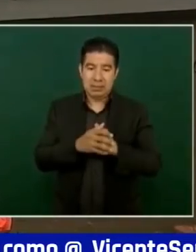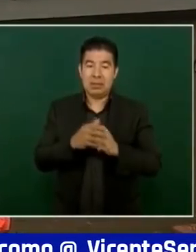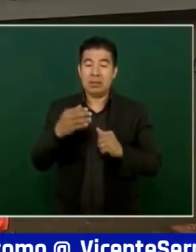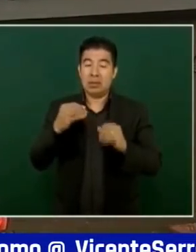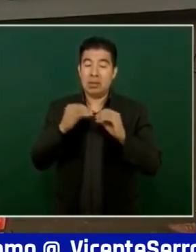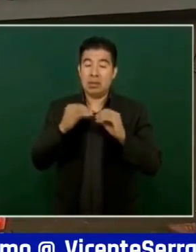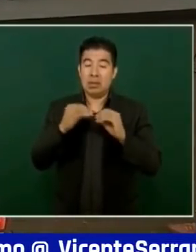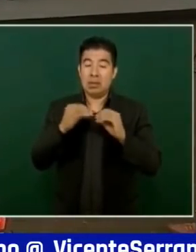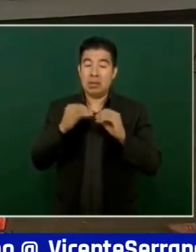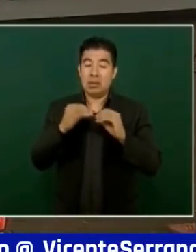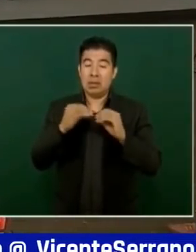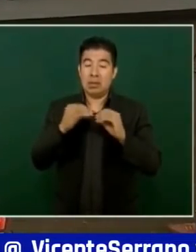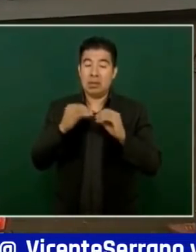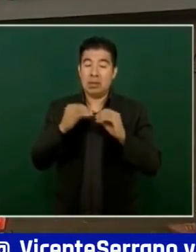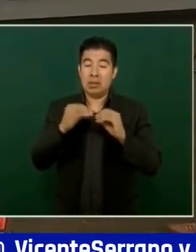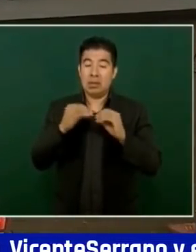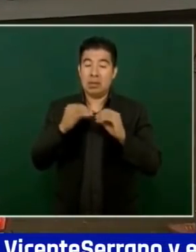ayer, Cancillería.